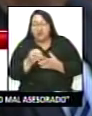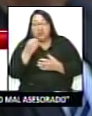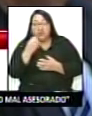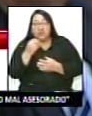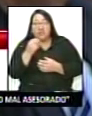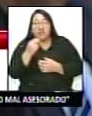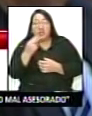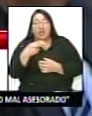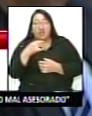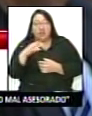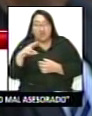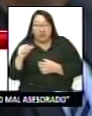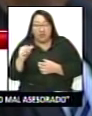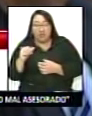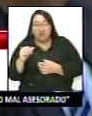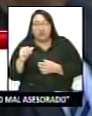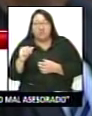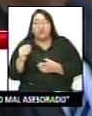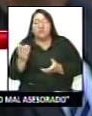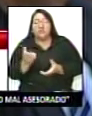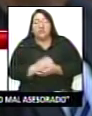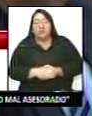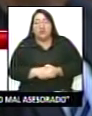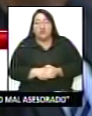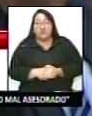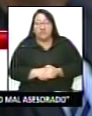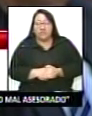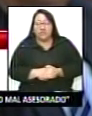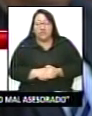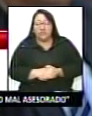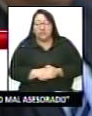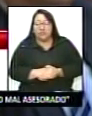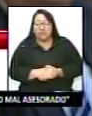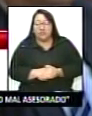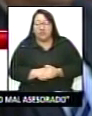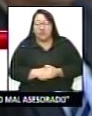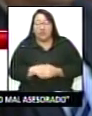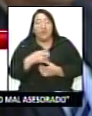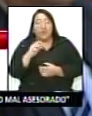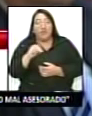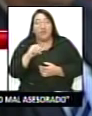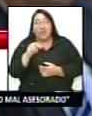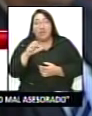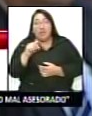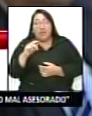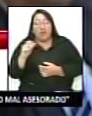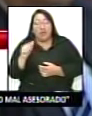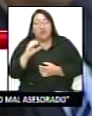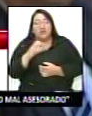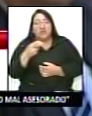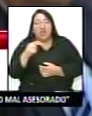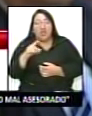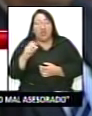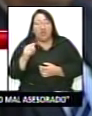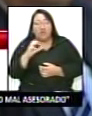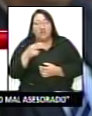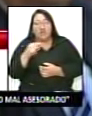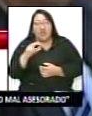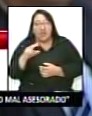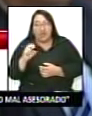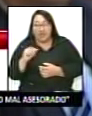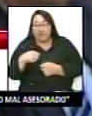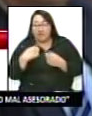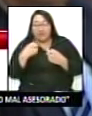en hierro, vísceras, productos locales, tenemos la panela, tenemos chalona, charqui,